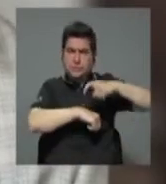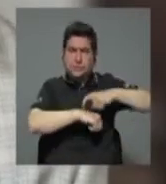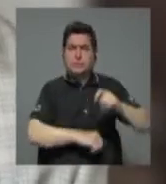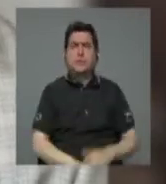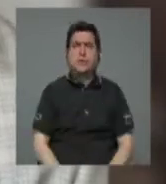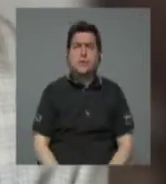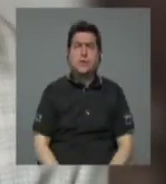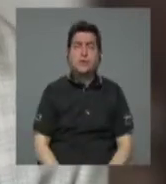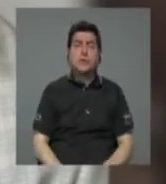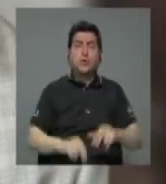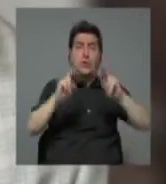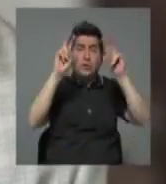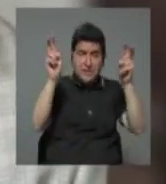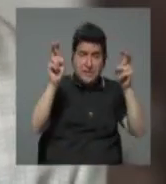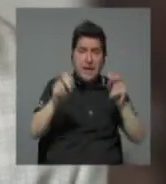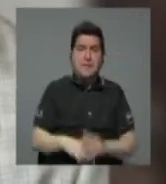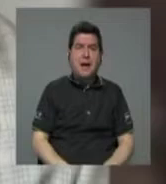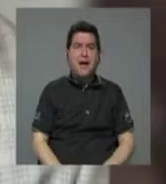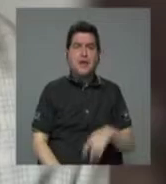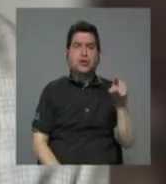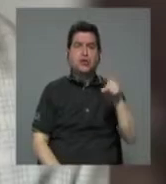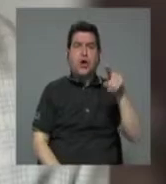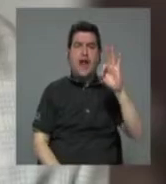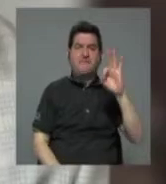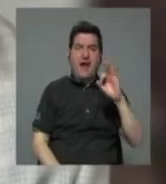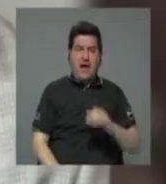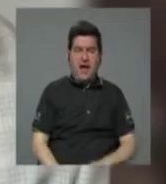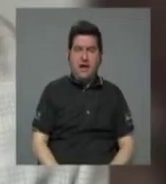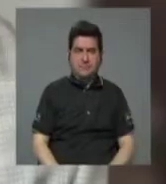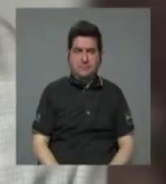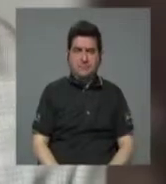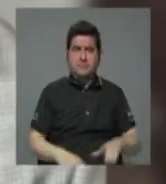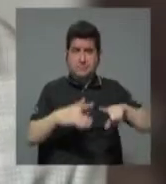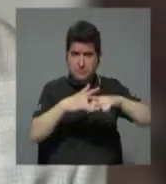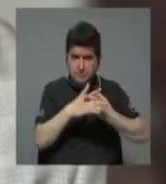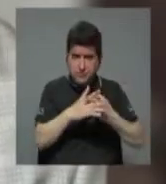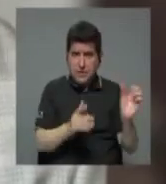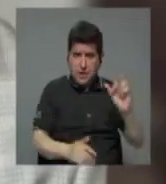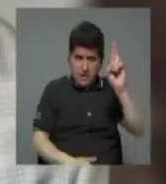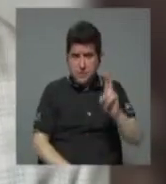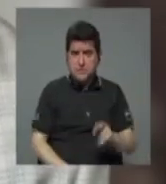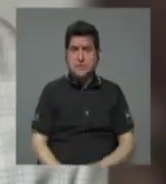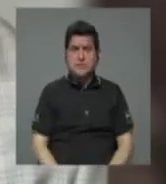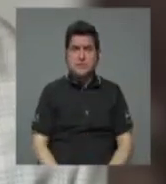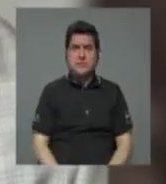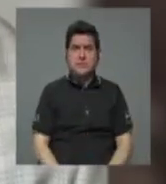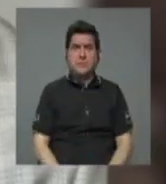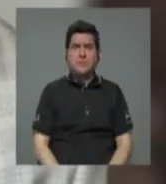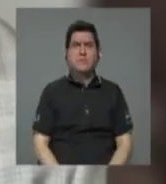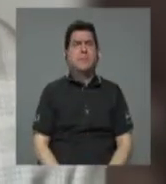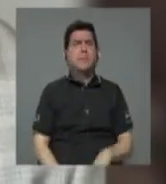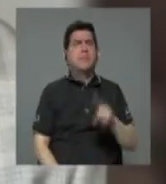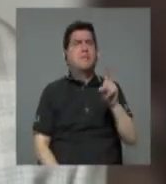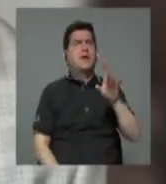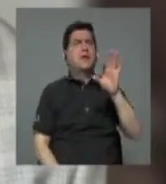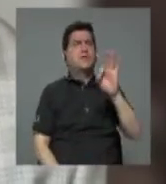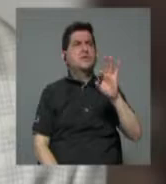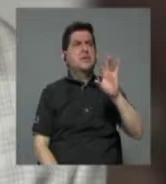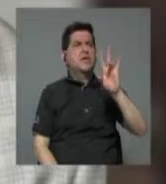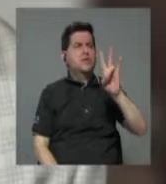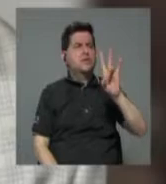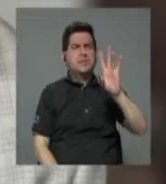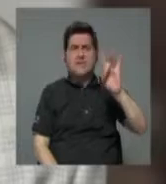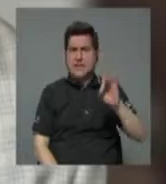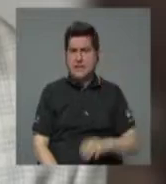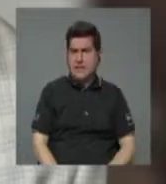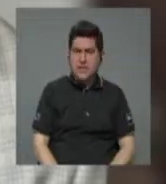tenía que ver con el tema de zonas francas. El tema de zonas francas inicia en Costa Rica por allá de 1978, con